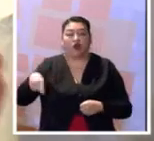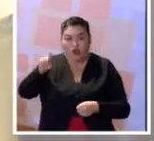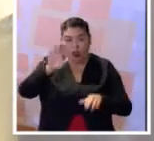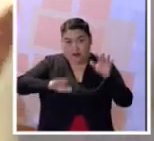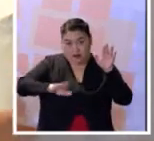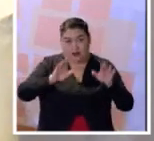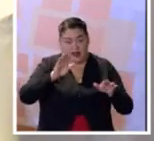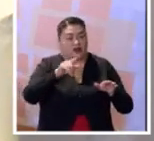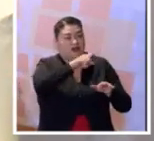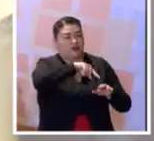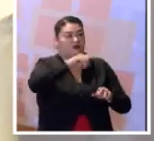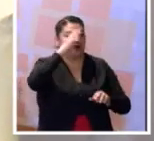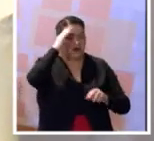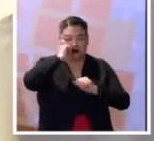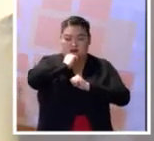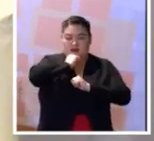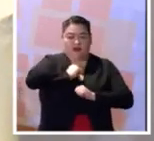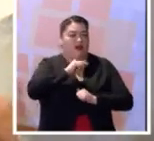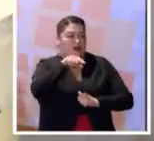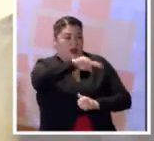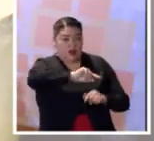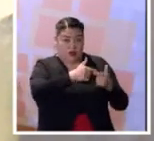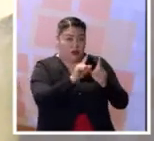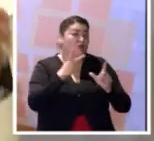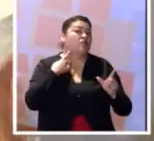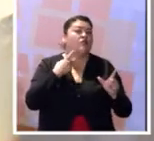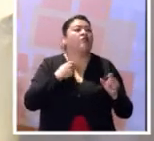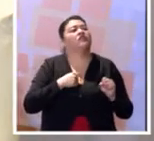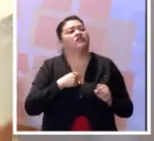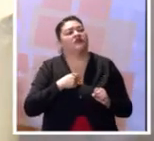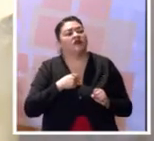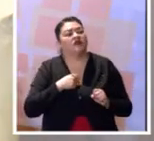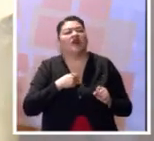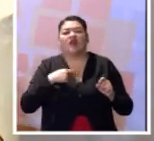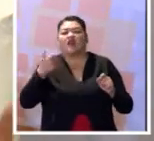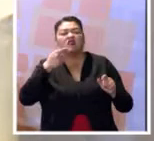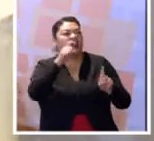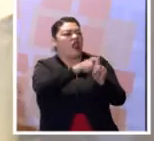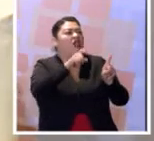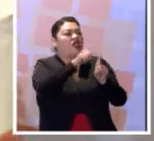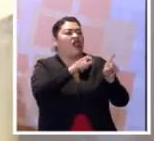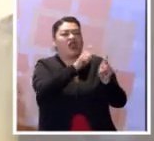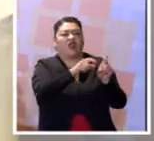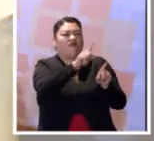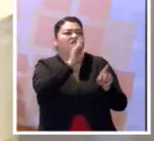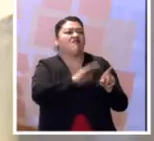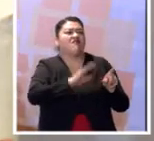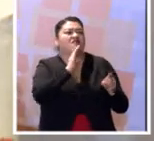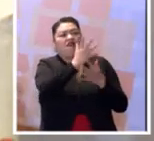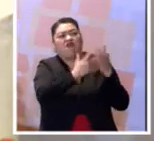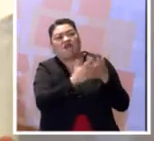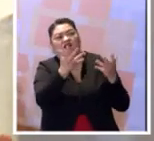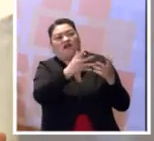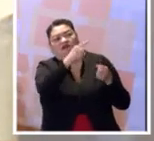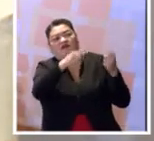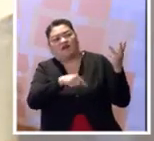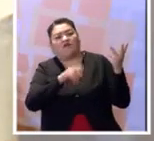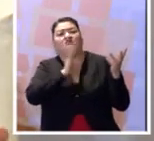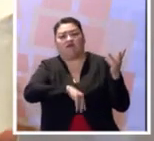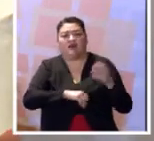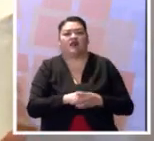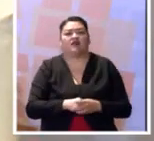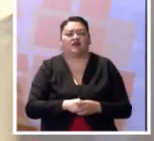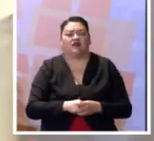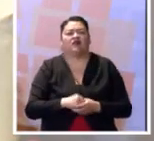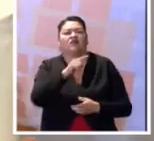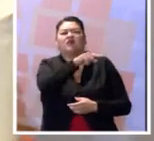bueno, no salieron de otro planeta, salen de nuestra sociedad. Quizás no nos gusta lo que vemos en el espejo, pero